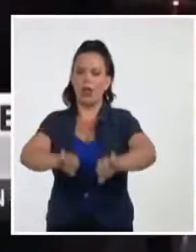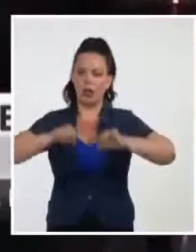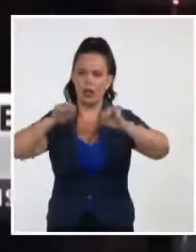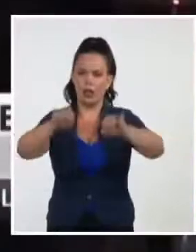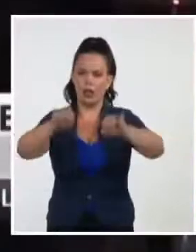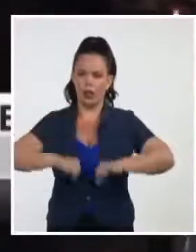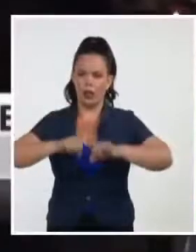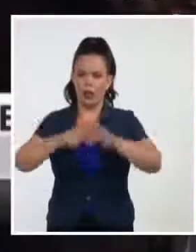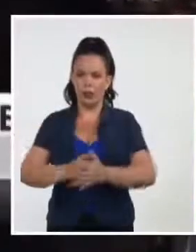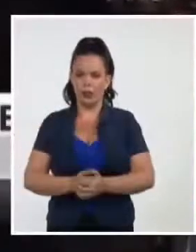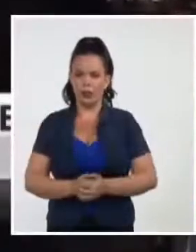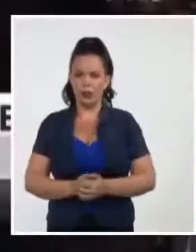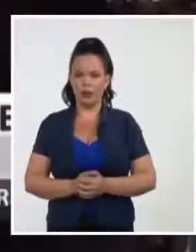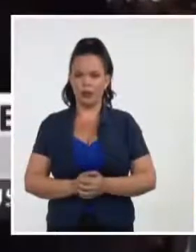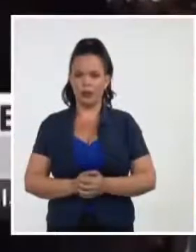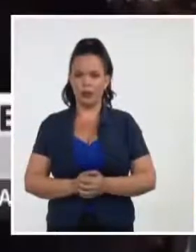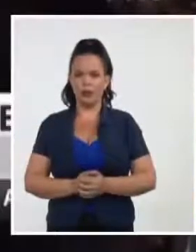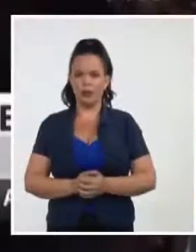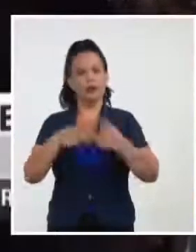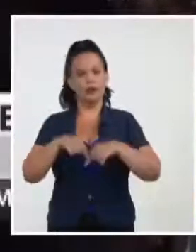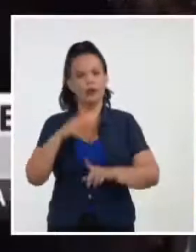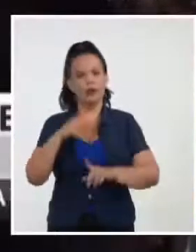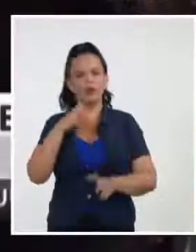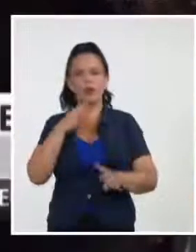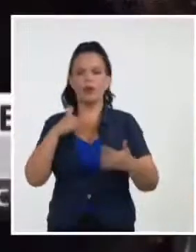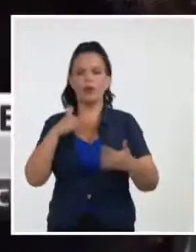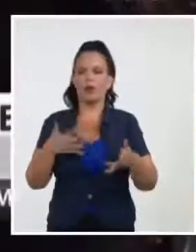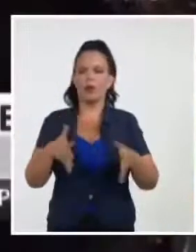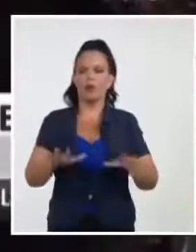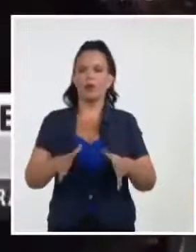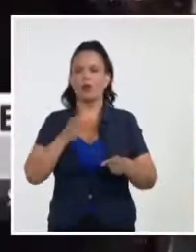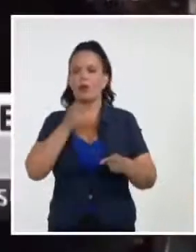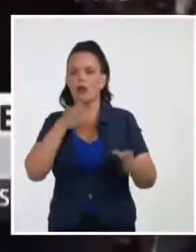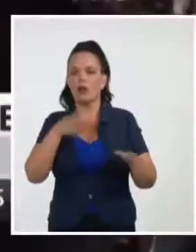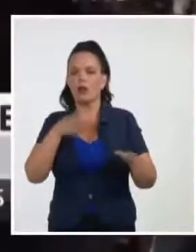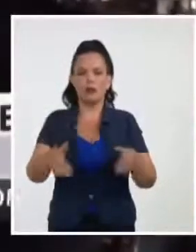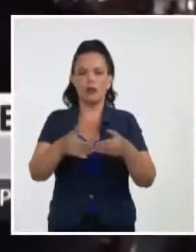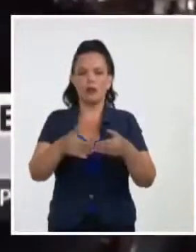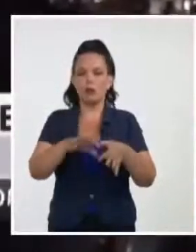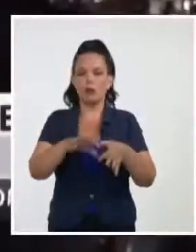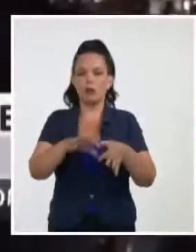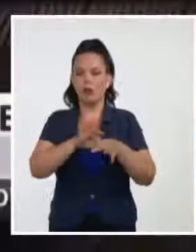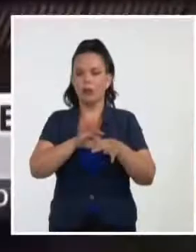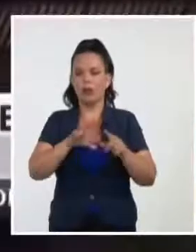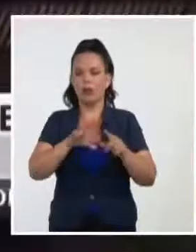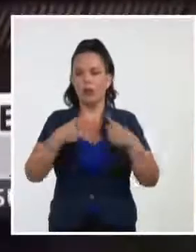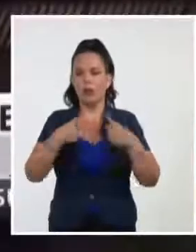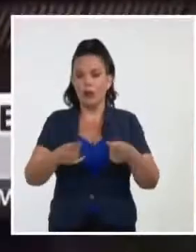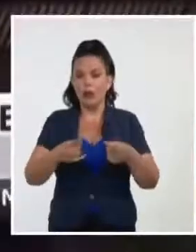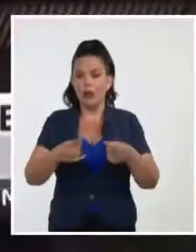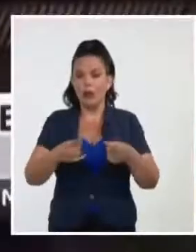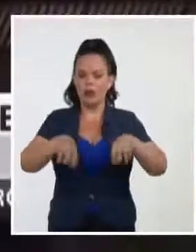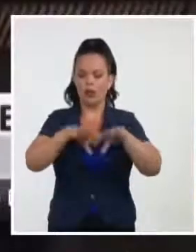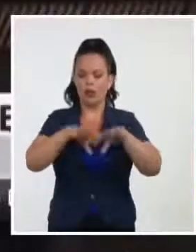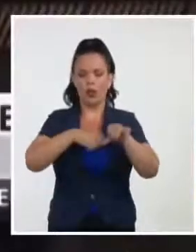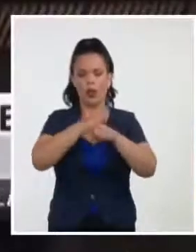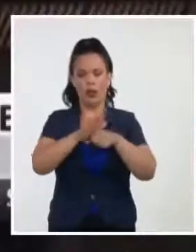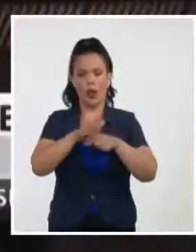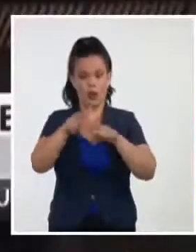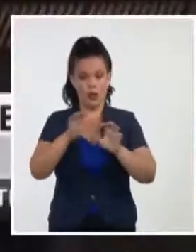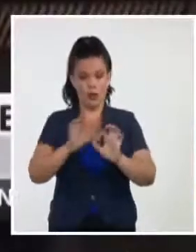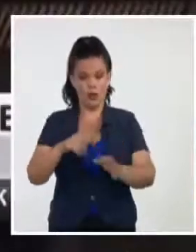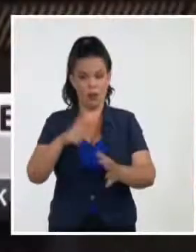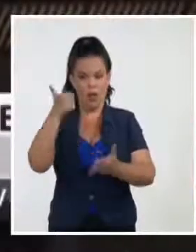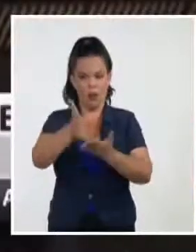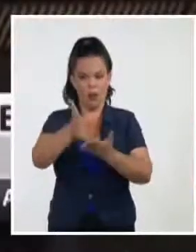cancelación del evento por la crisis sanitaria. El inicio de la Olimpiada ocurre en medio de serias restricciones y la capital nipona está en estado